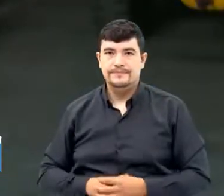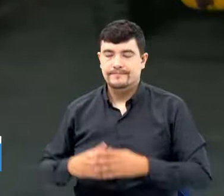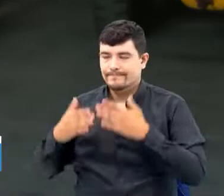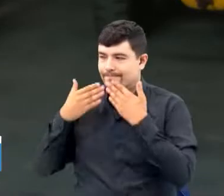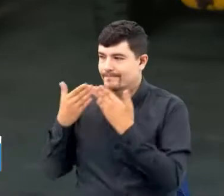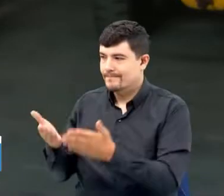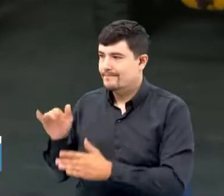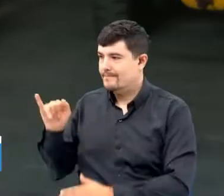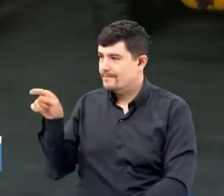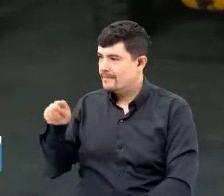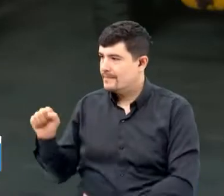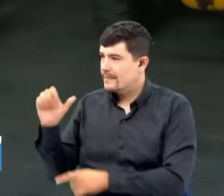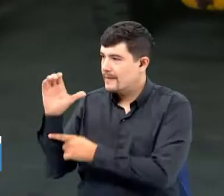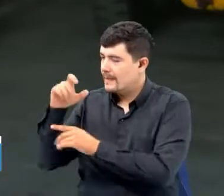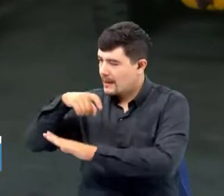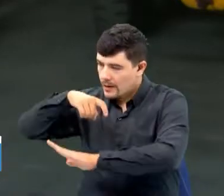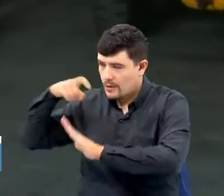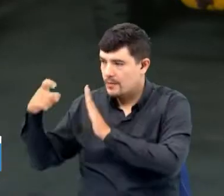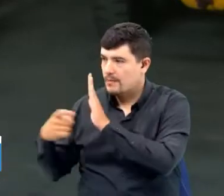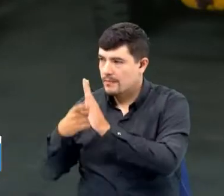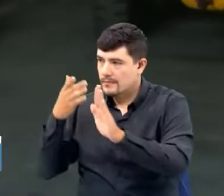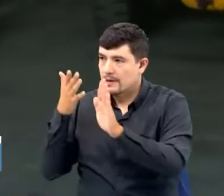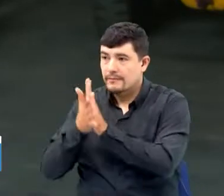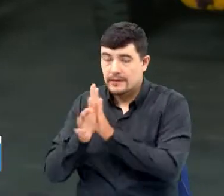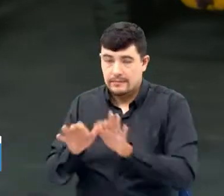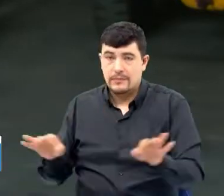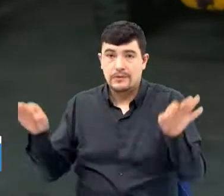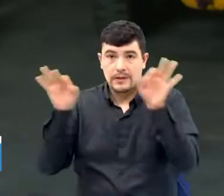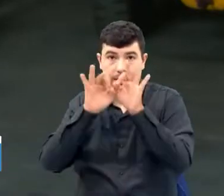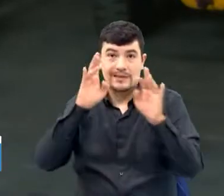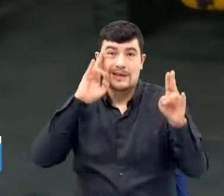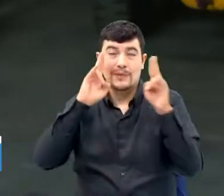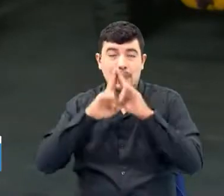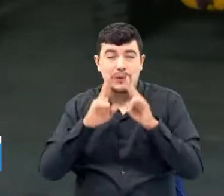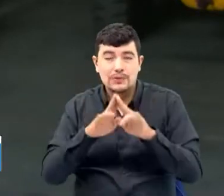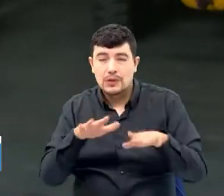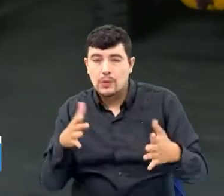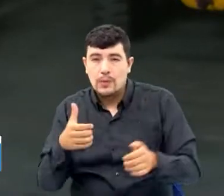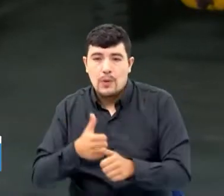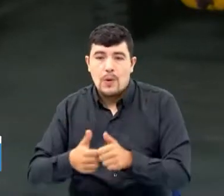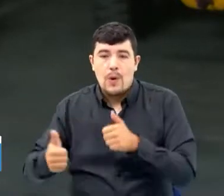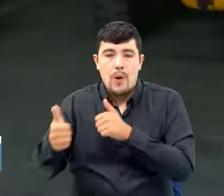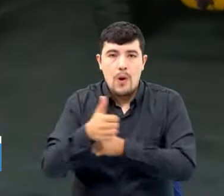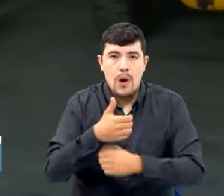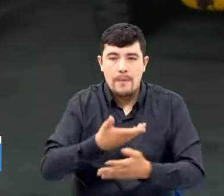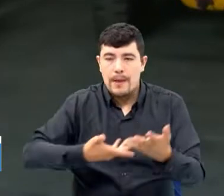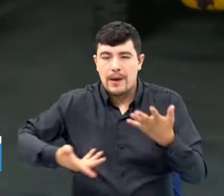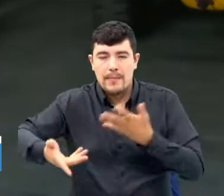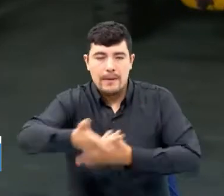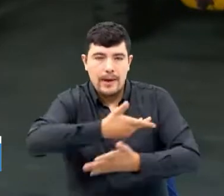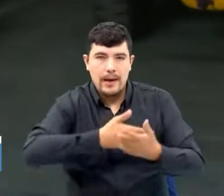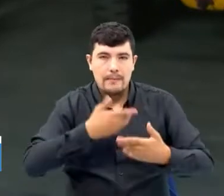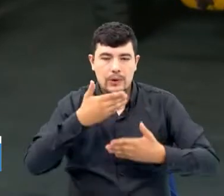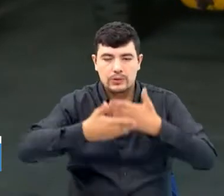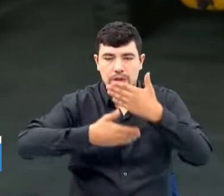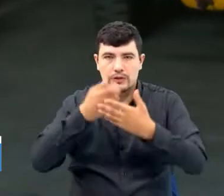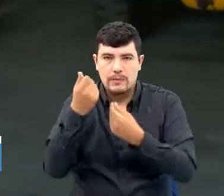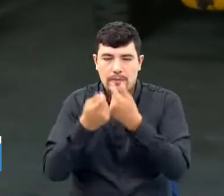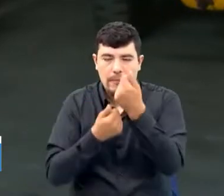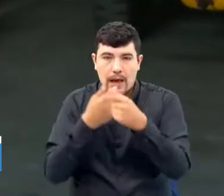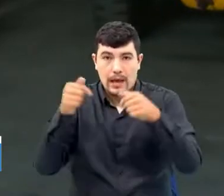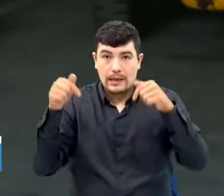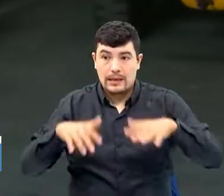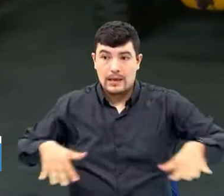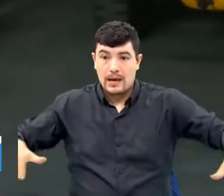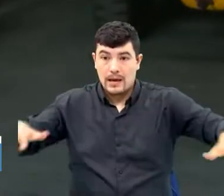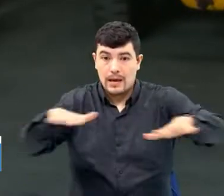Gracias, Isaac, por toda esa información, y muy importante poder conocer cómo avanza este importante proceso en una zona de frontera